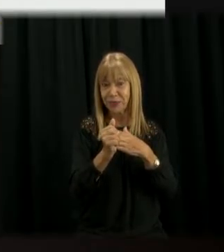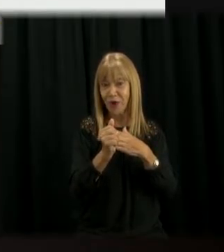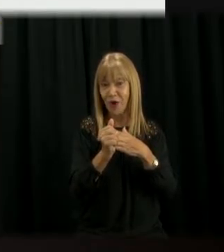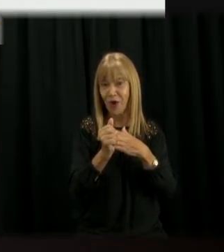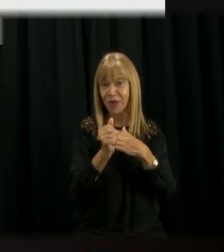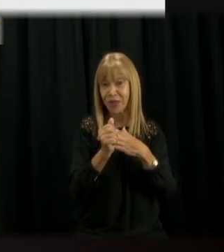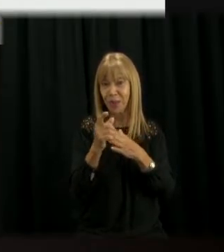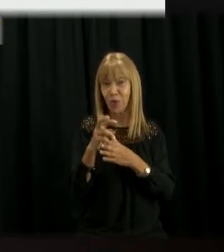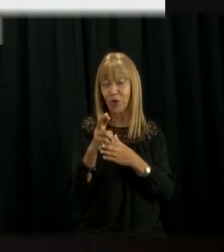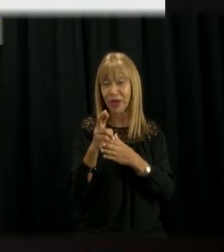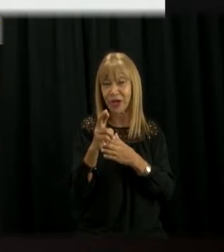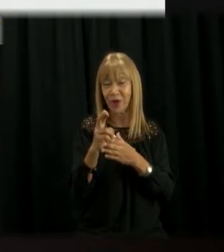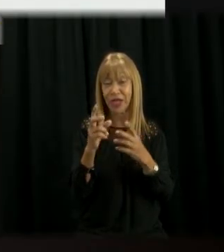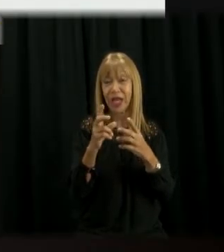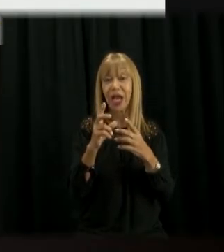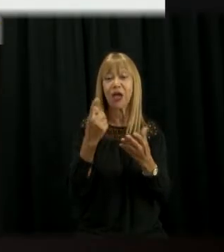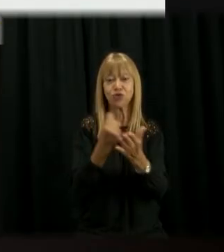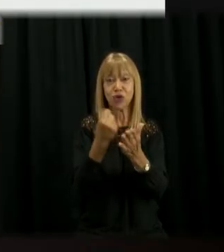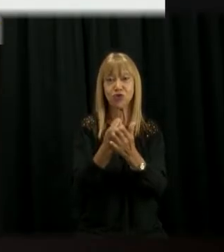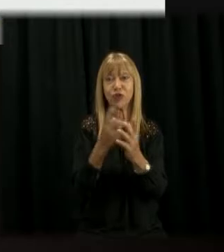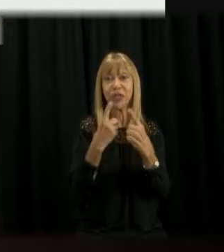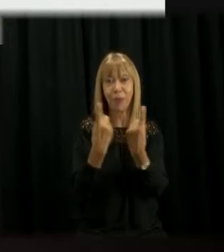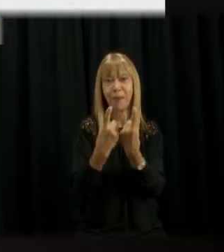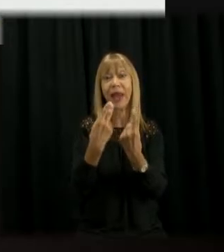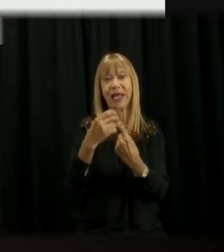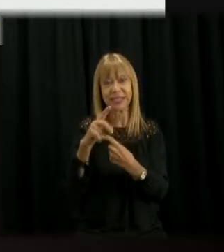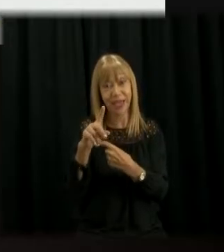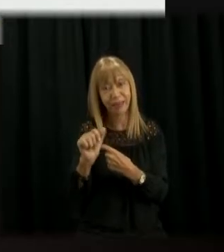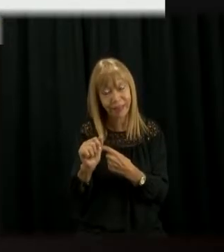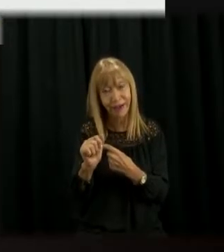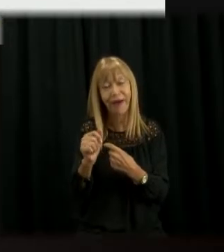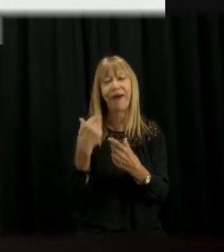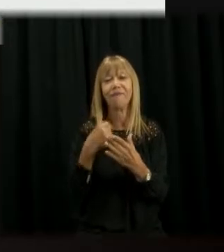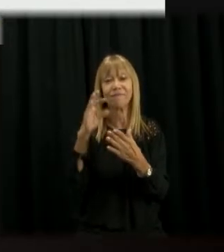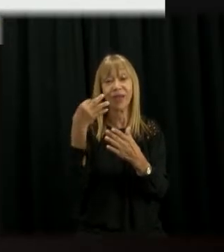líder del Departamento de Hacienda. Obviamente había